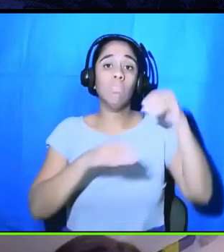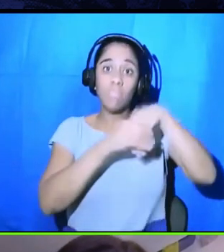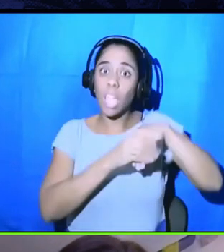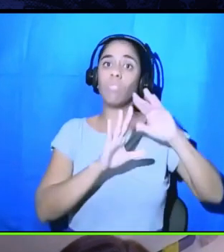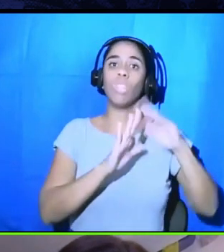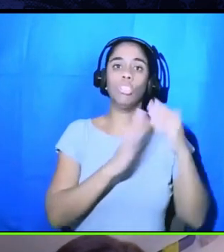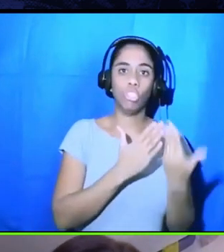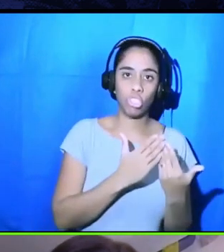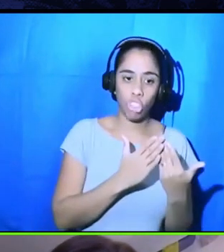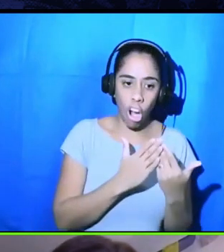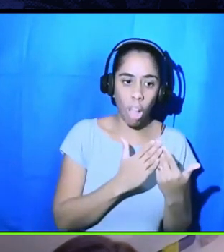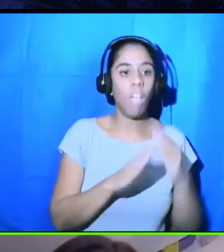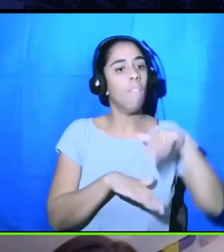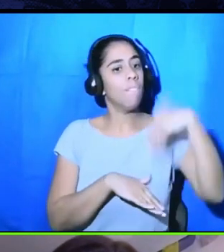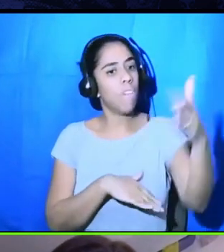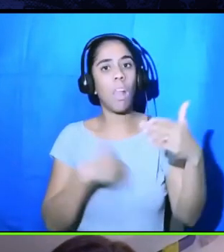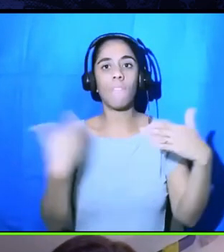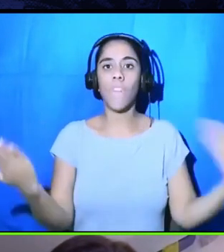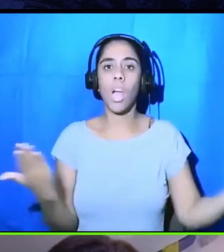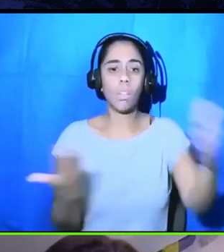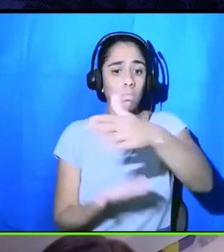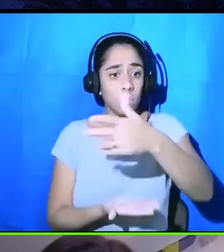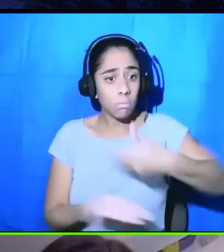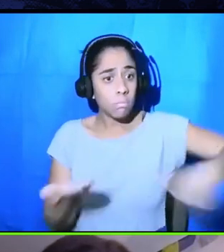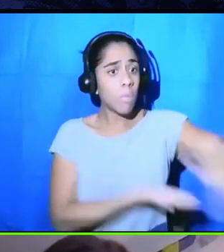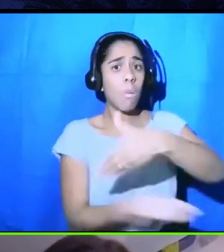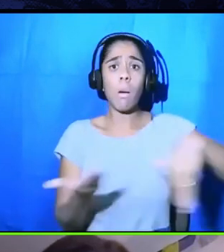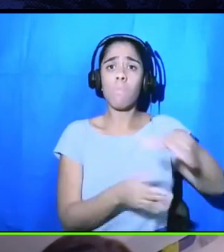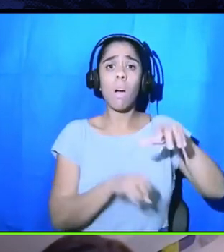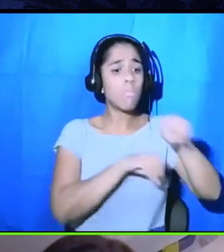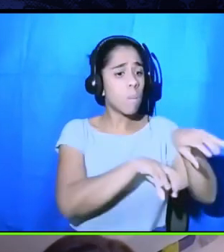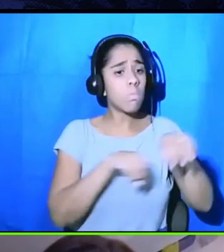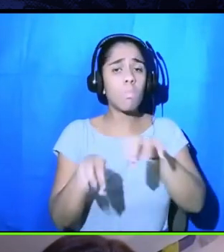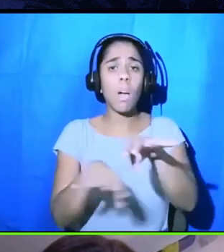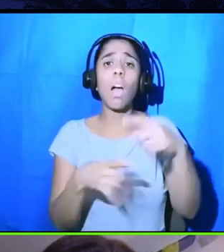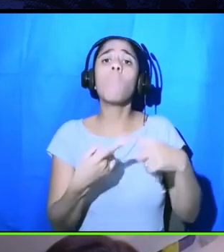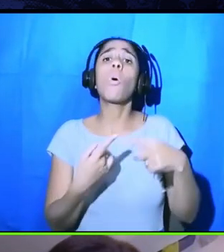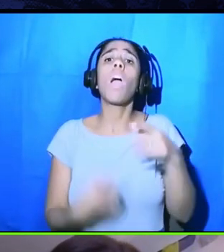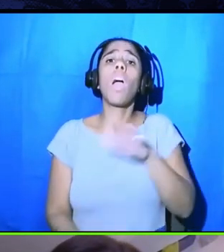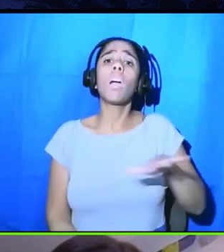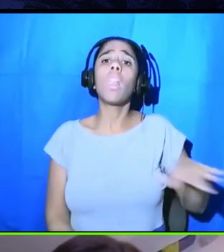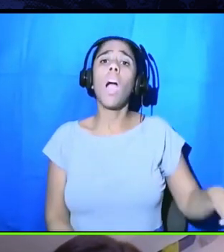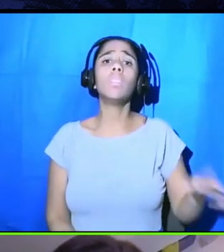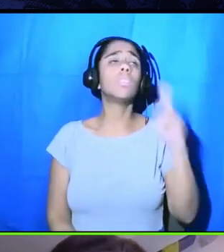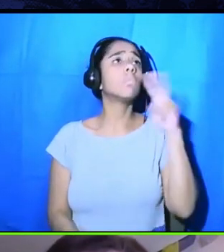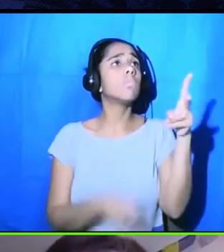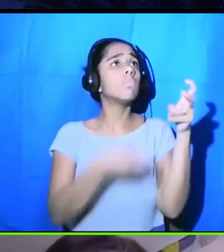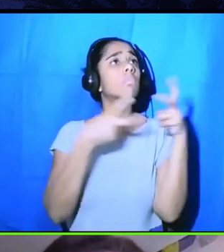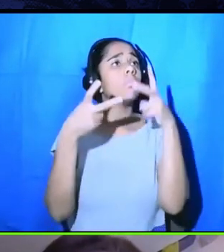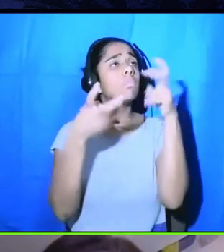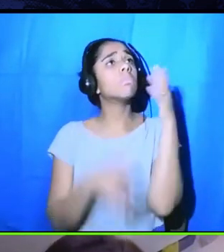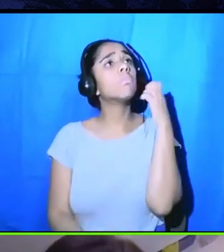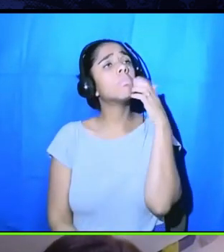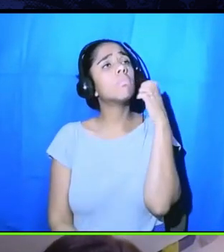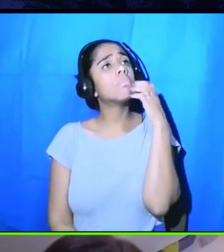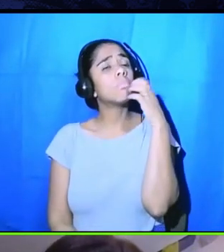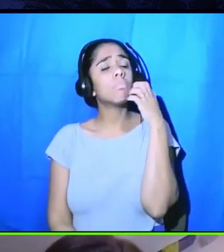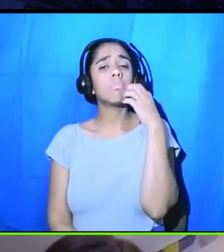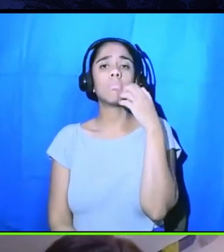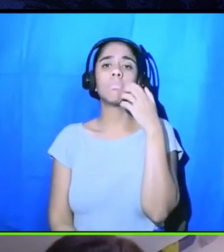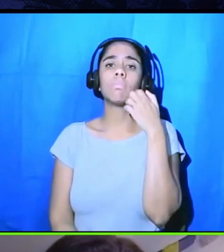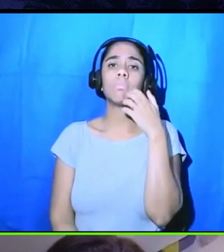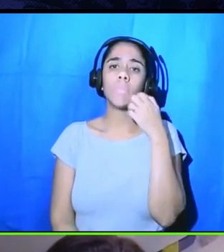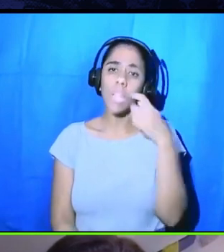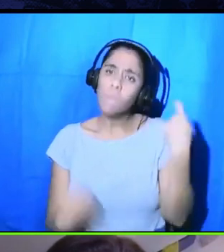los niños lo ven sin prejuicio pienso que si le estamos haciendo la convención lo va a entender de inmediato